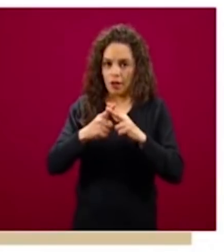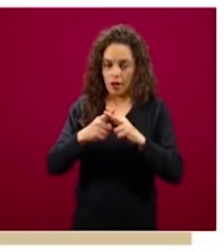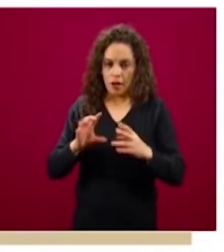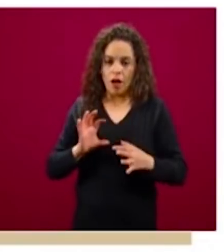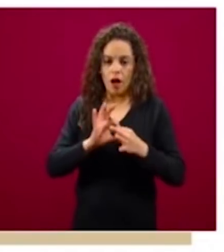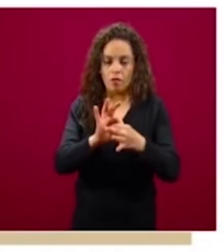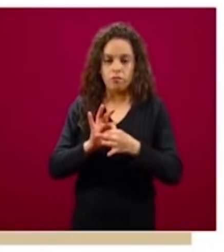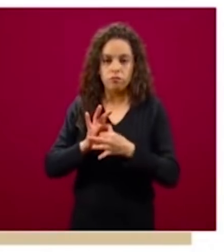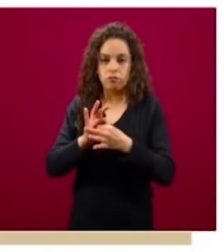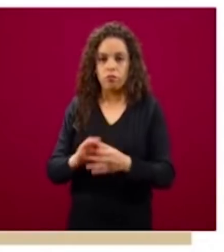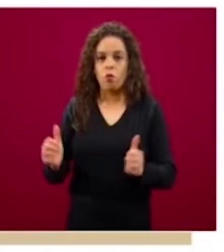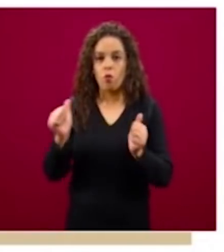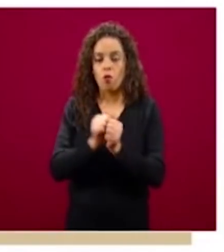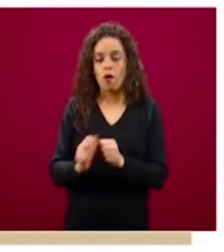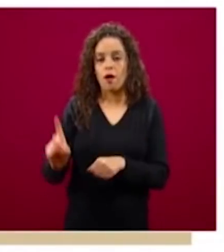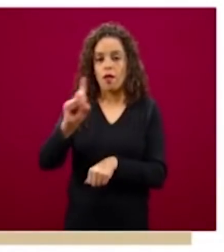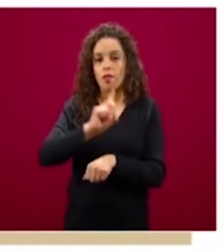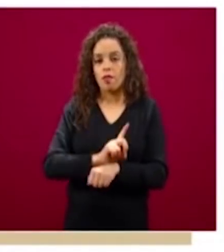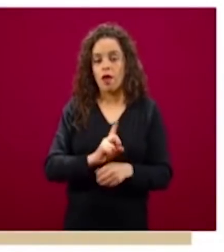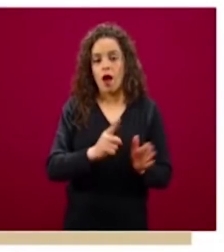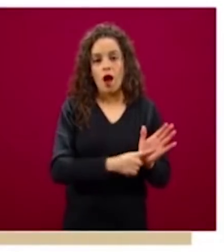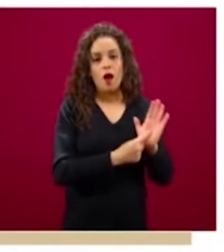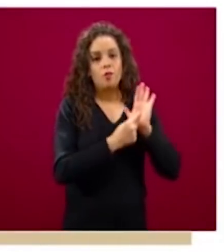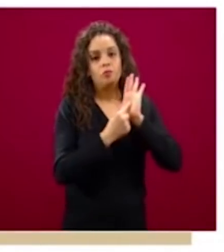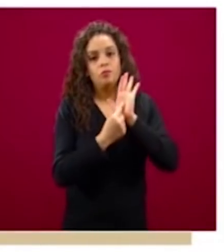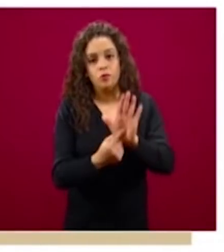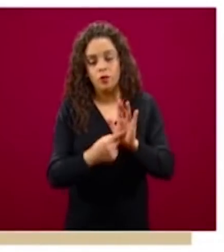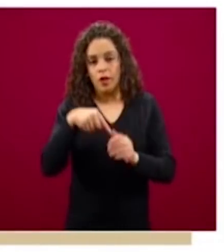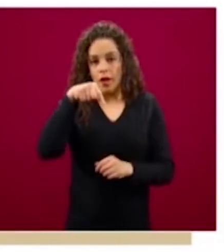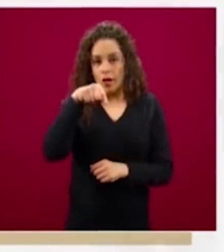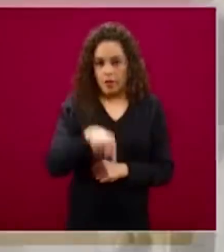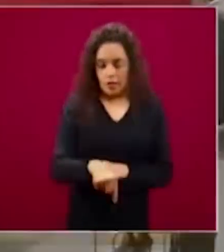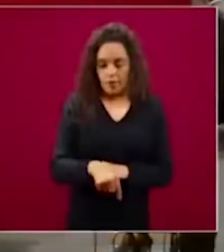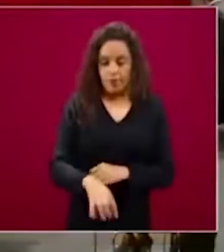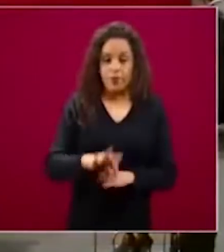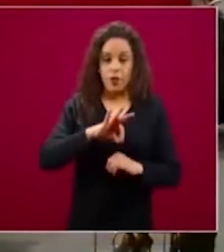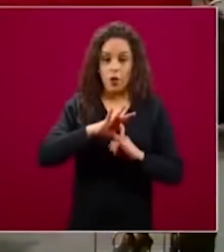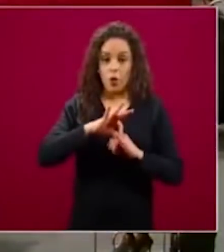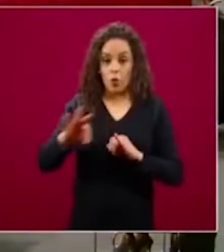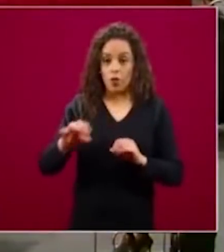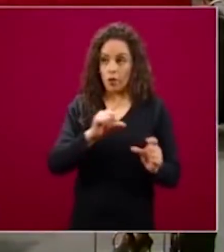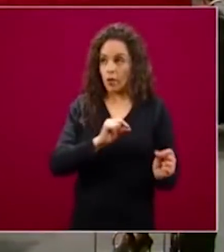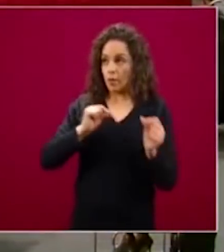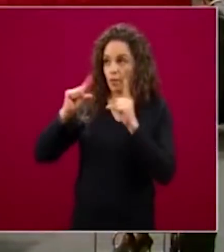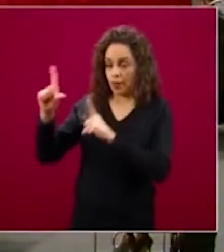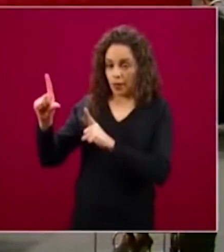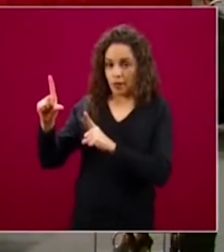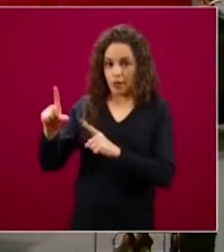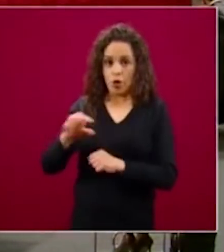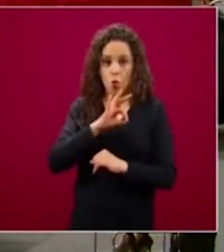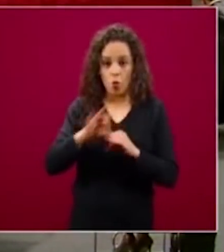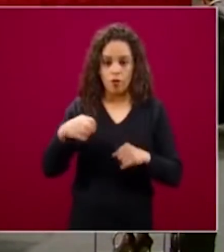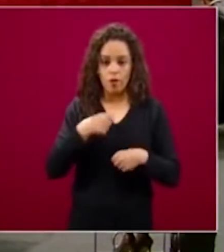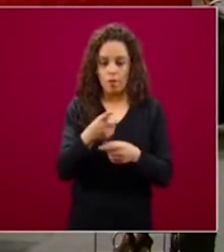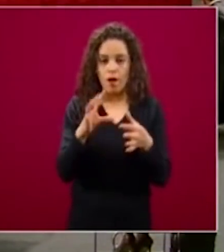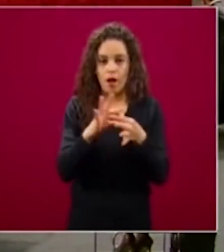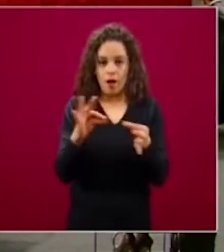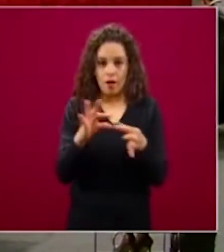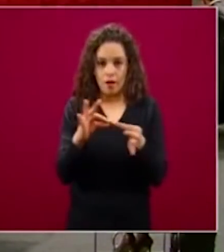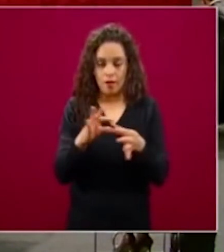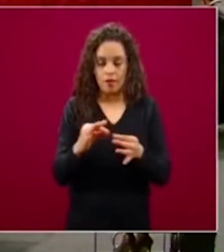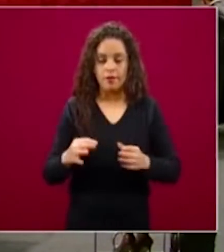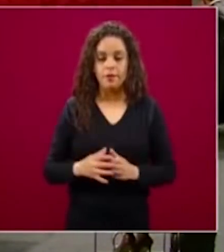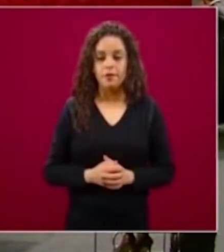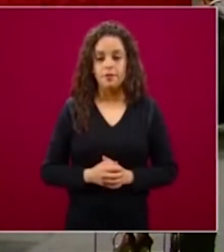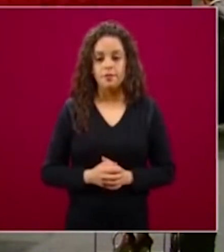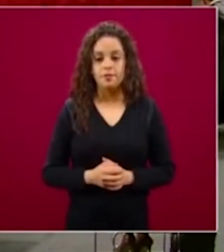en el día de la presentación. Y en la siguiente diapositiva y la última que yo comentaré, antes de darle la palabra al doctor Trejo,